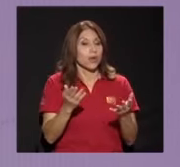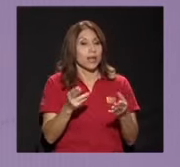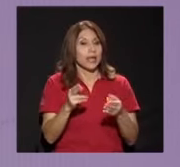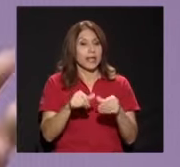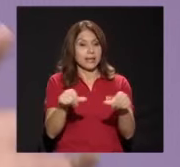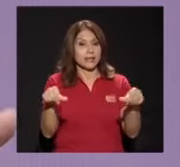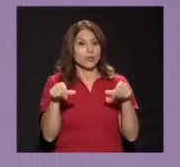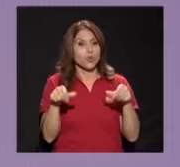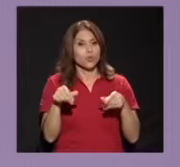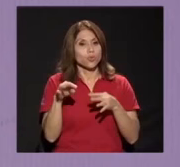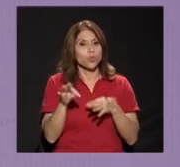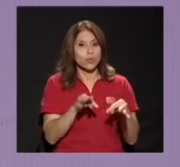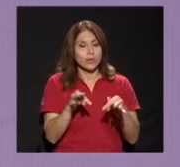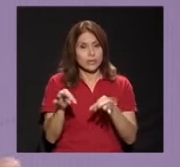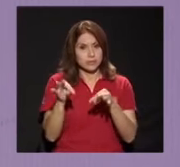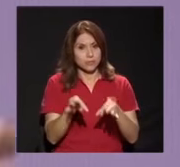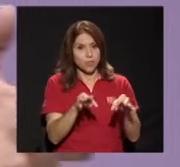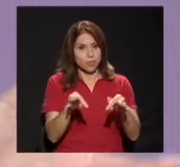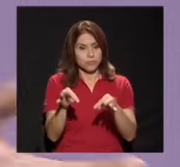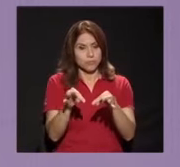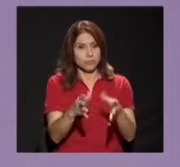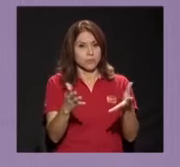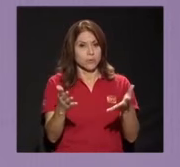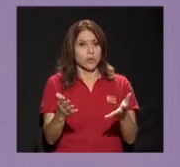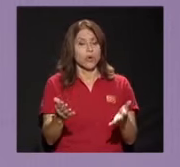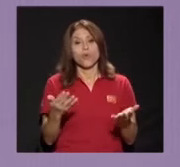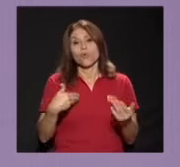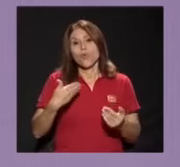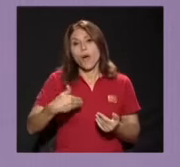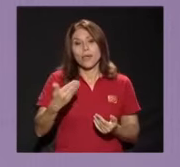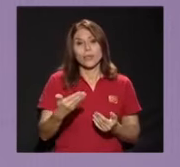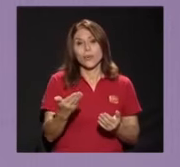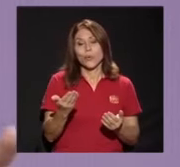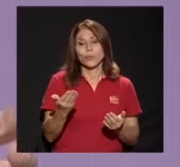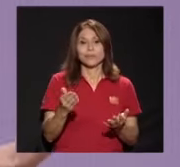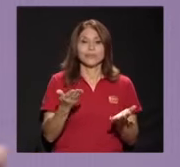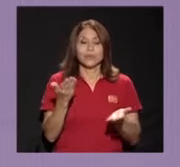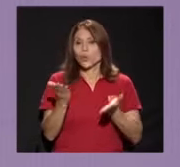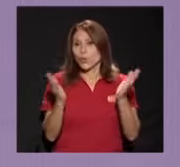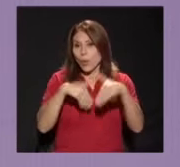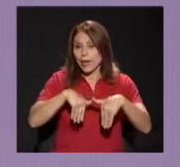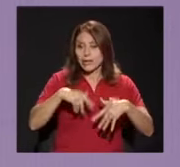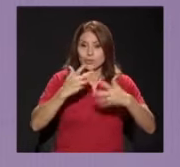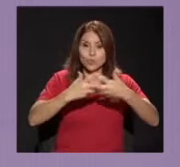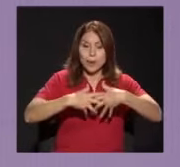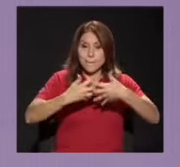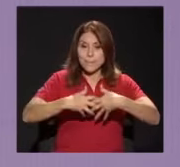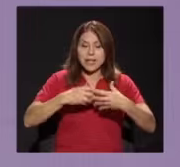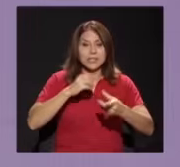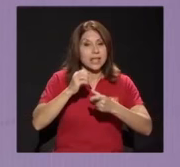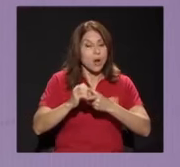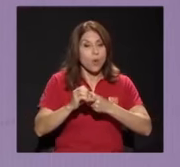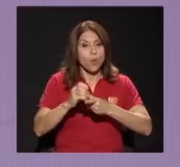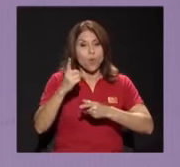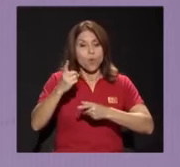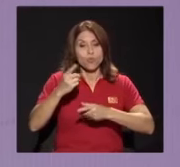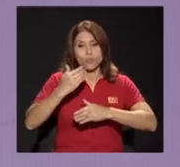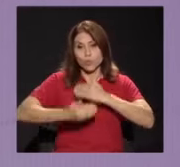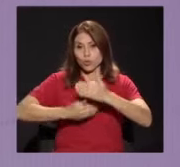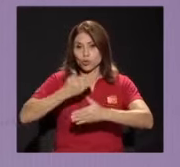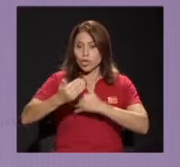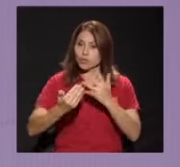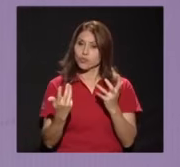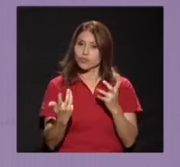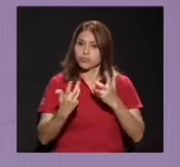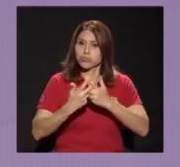es una empresa o un proceso sostenible o sustentable, ¿verdad?, amigable con